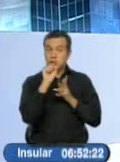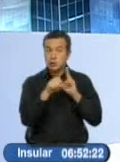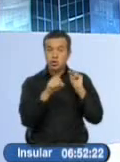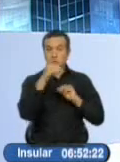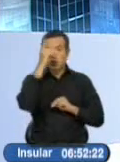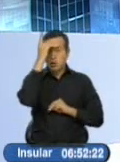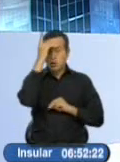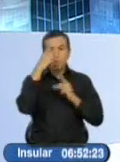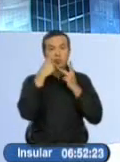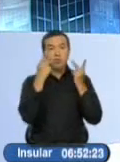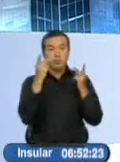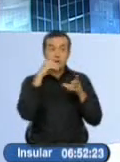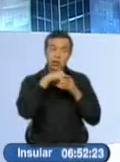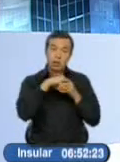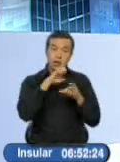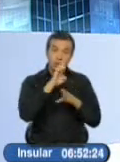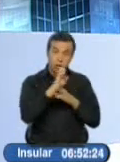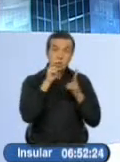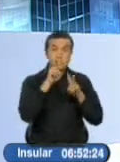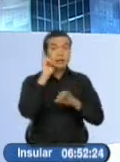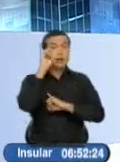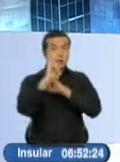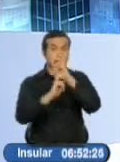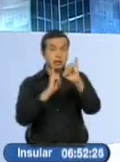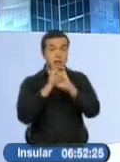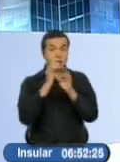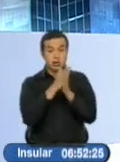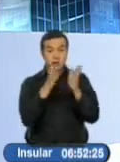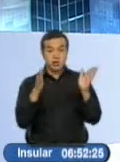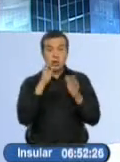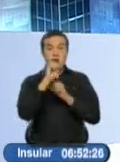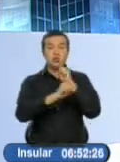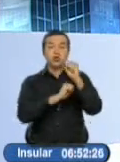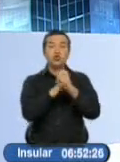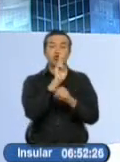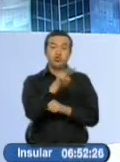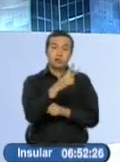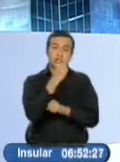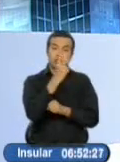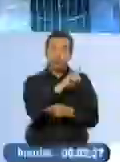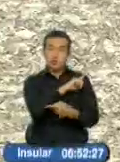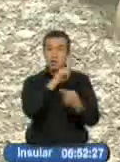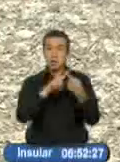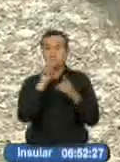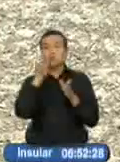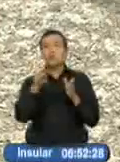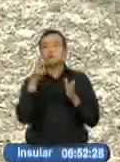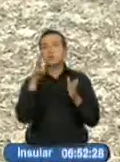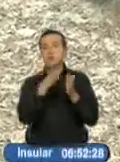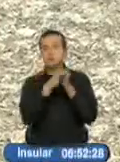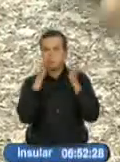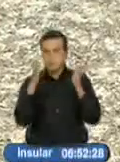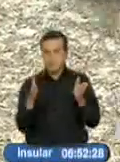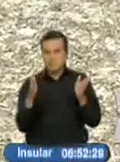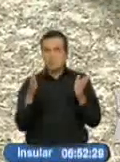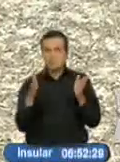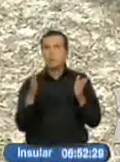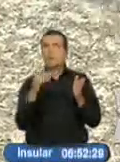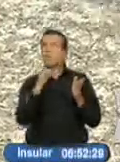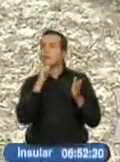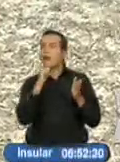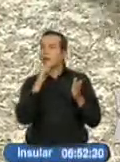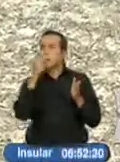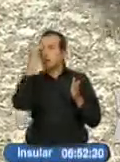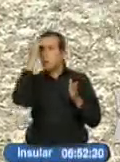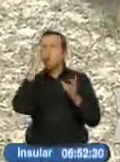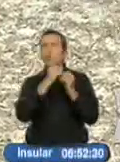deuda pública interna y externa contratada en el periodo 2012-2017. Las alertas sobre la falta de mesura en